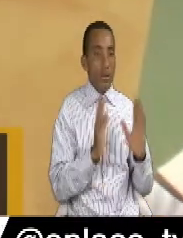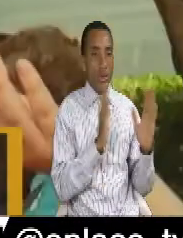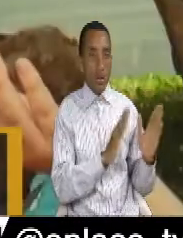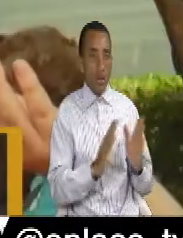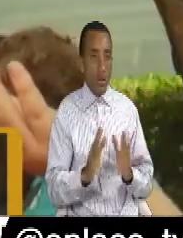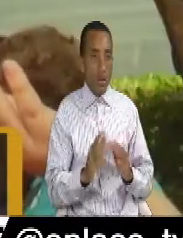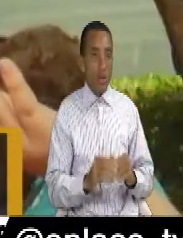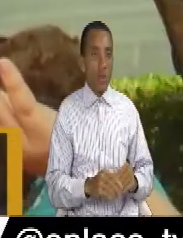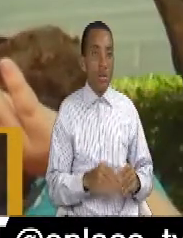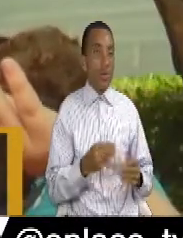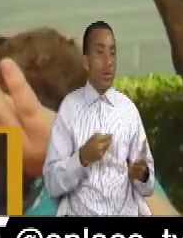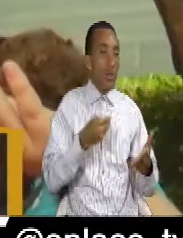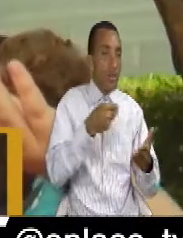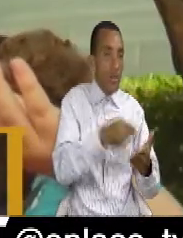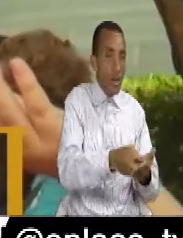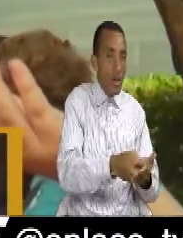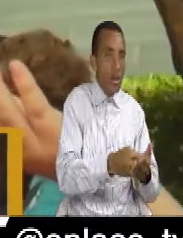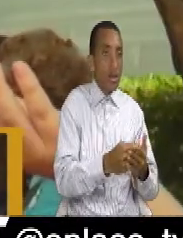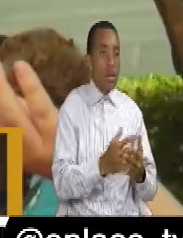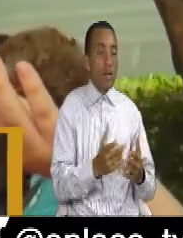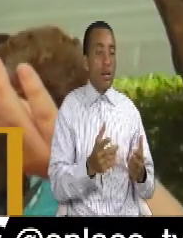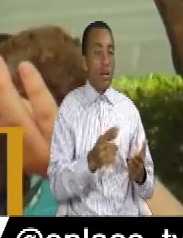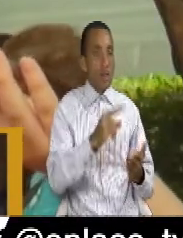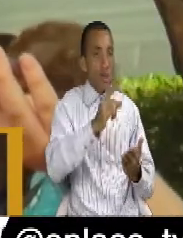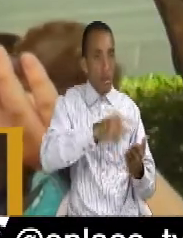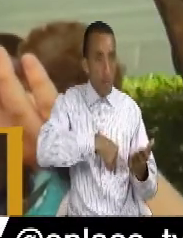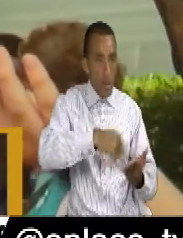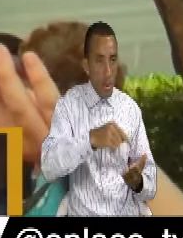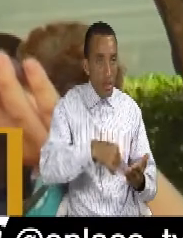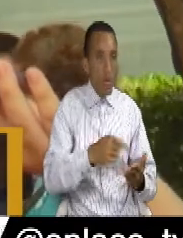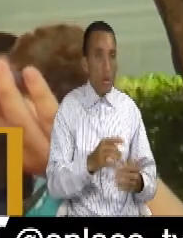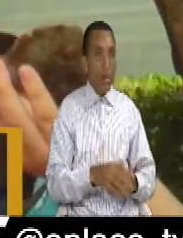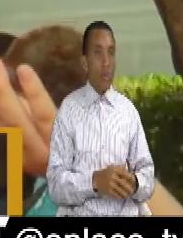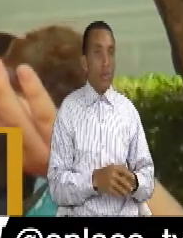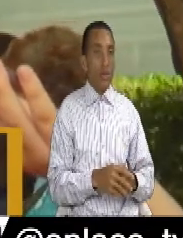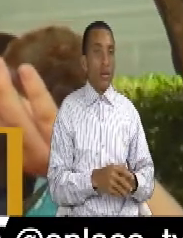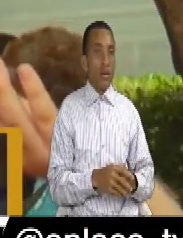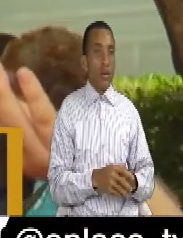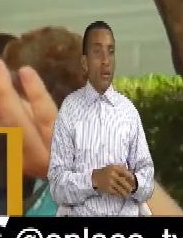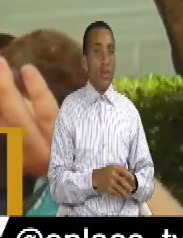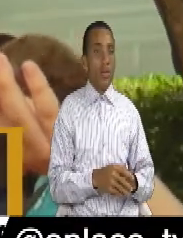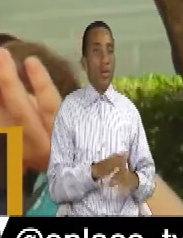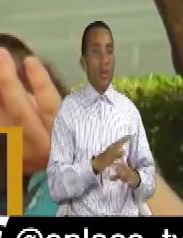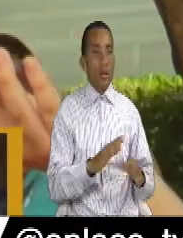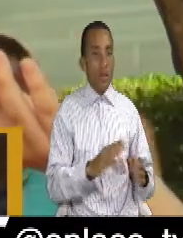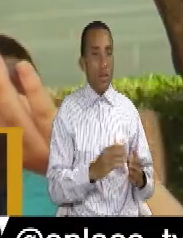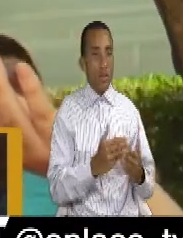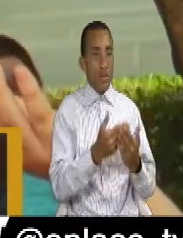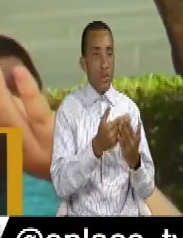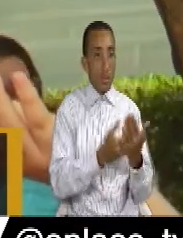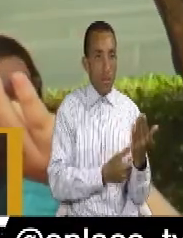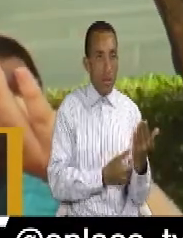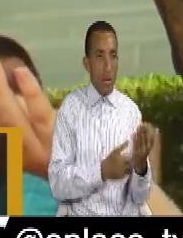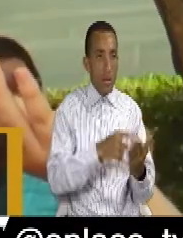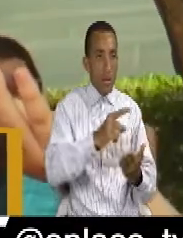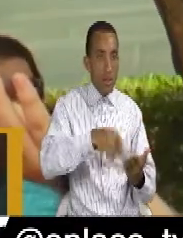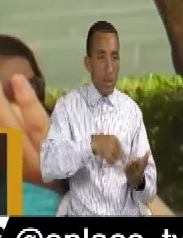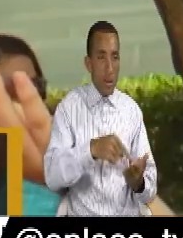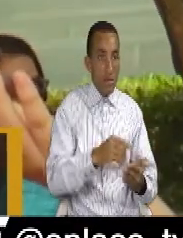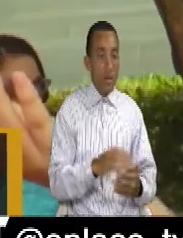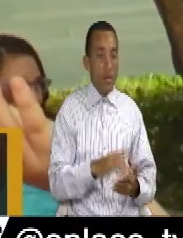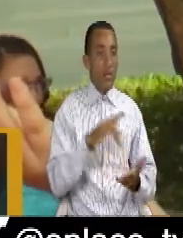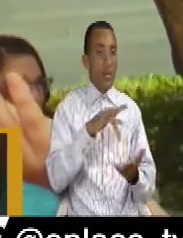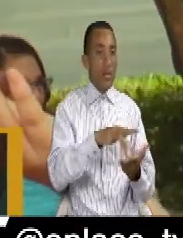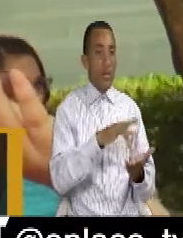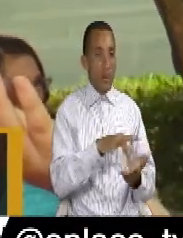poder pagarle el contrato, digamos, firmado y el dinero en deuda